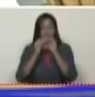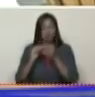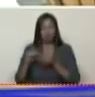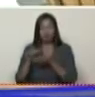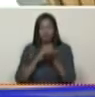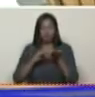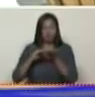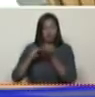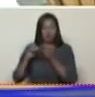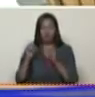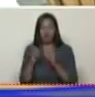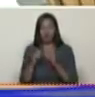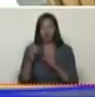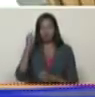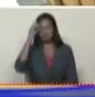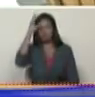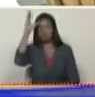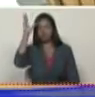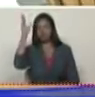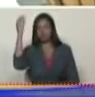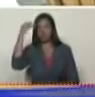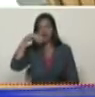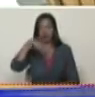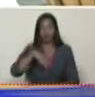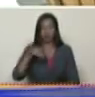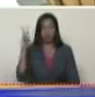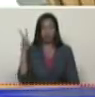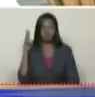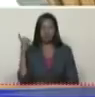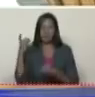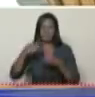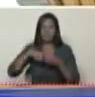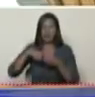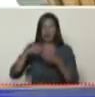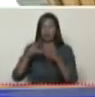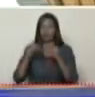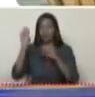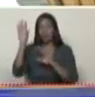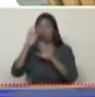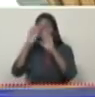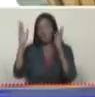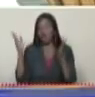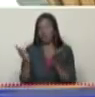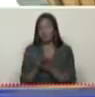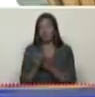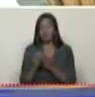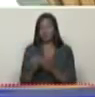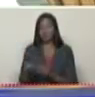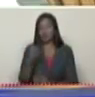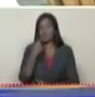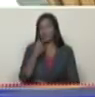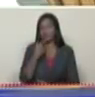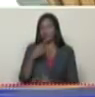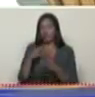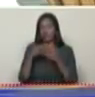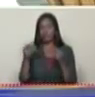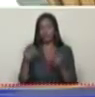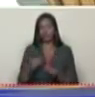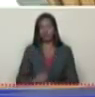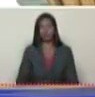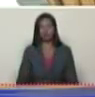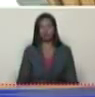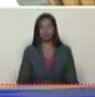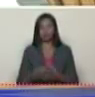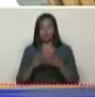con capacidad productiva venezolana y con los aliados estratégicos del mundo todas las medicinas, todos